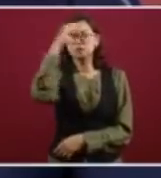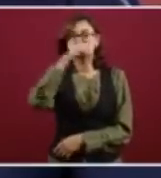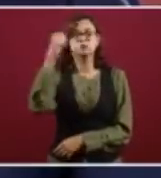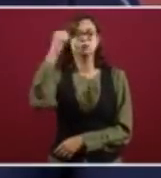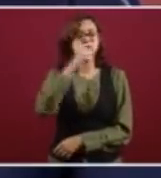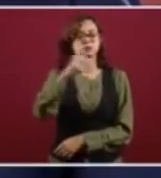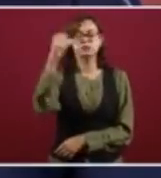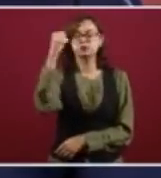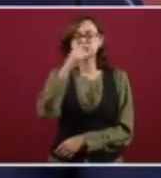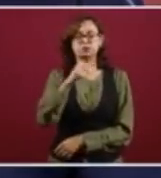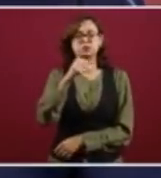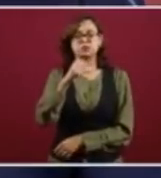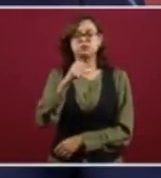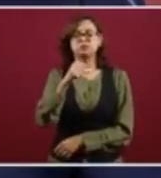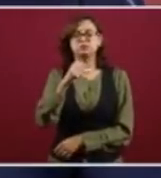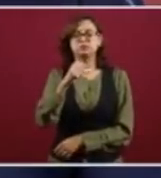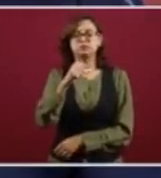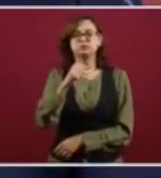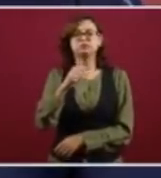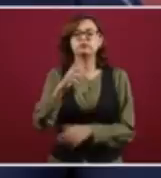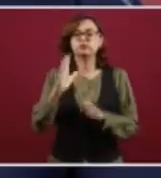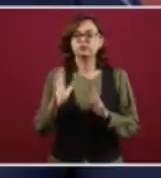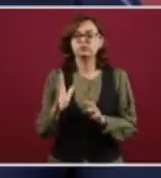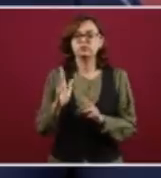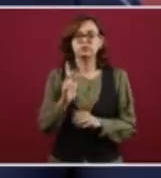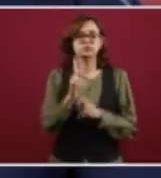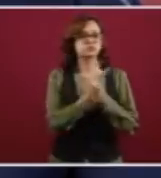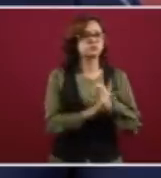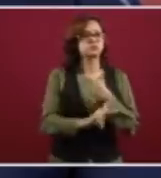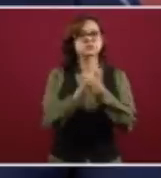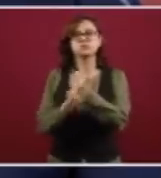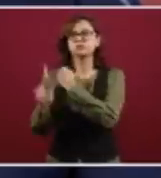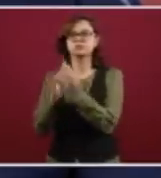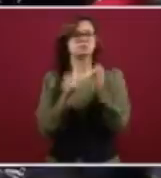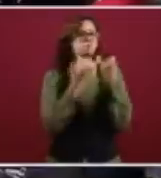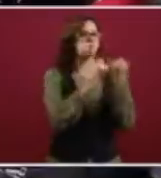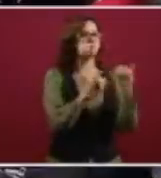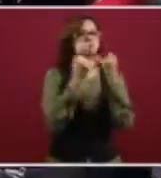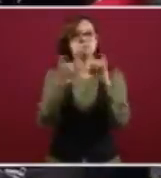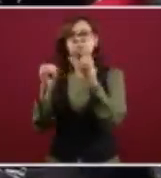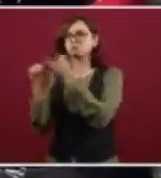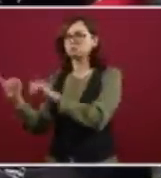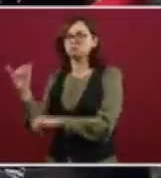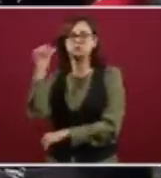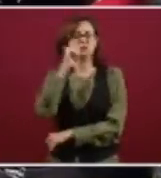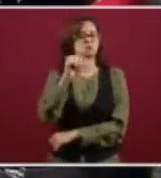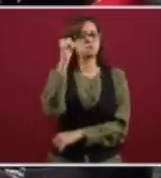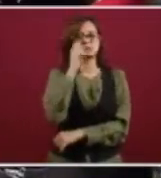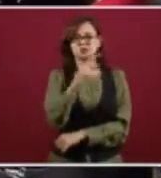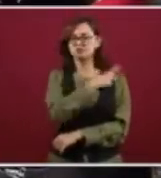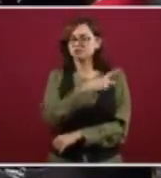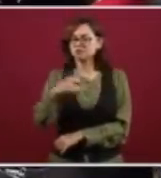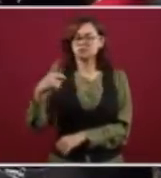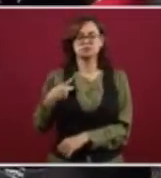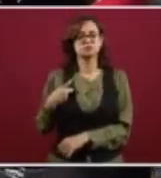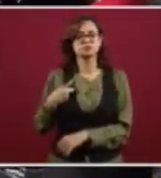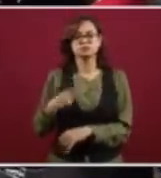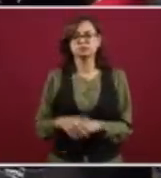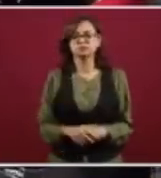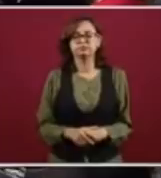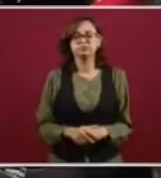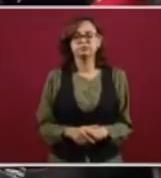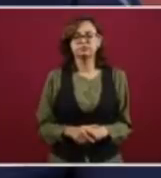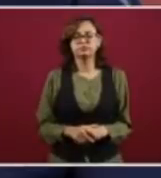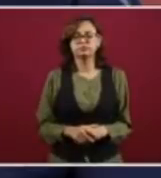a favor de la independencia de los pueblos, siempre a favor de la independencia de los